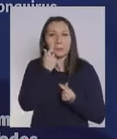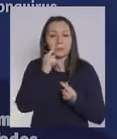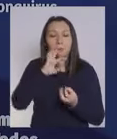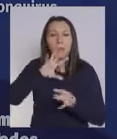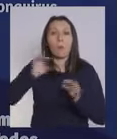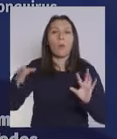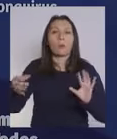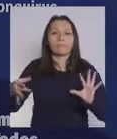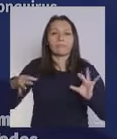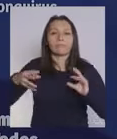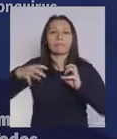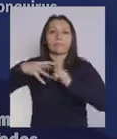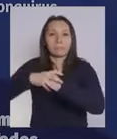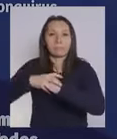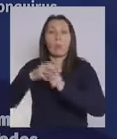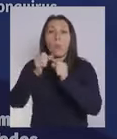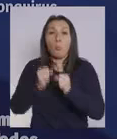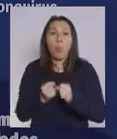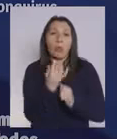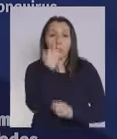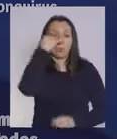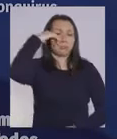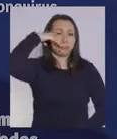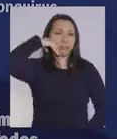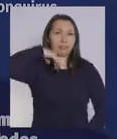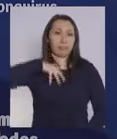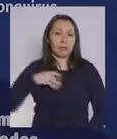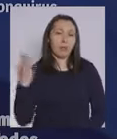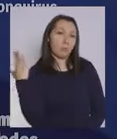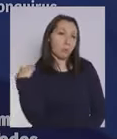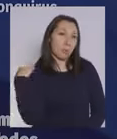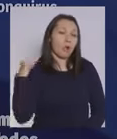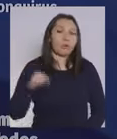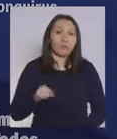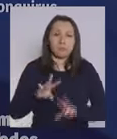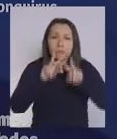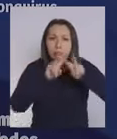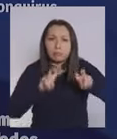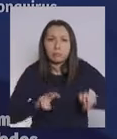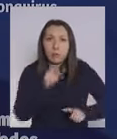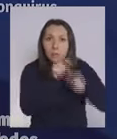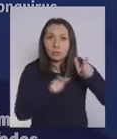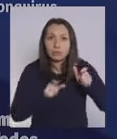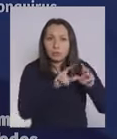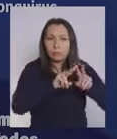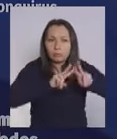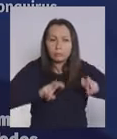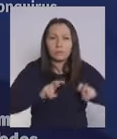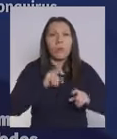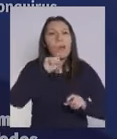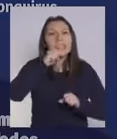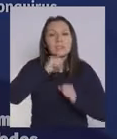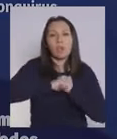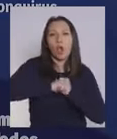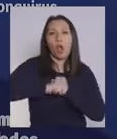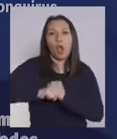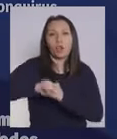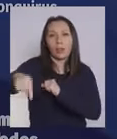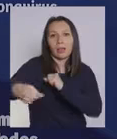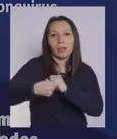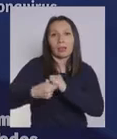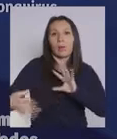también puede descender hasta el pulmón. Lo que ha descubierto este grupo de investigadores es un bloqueador de